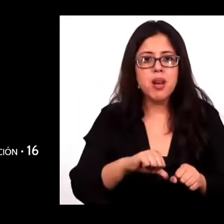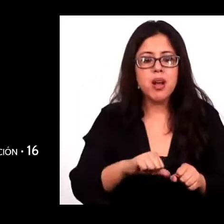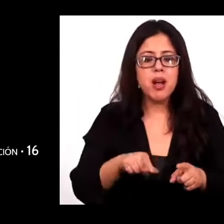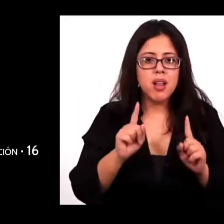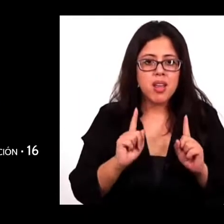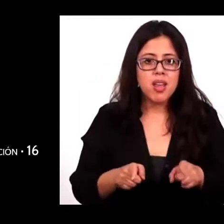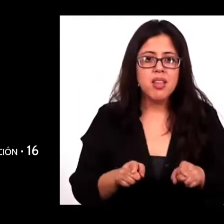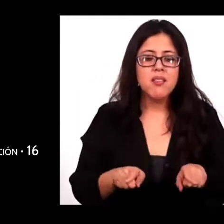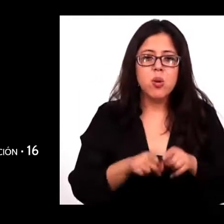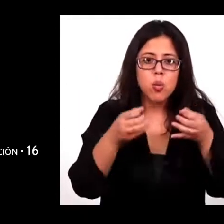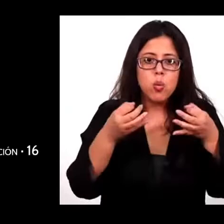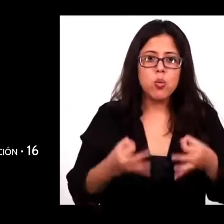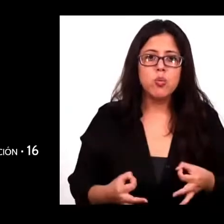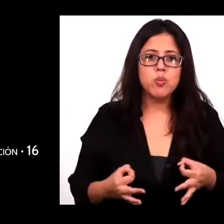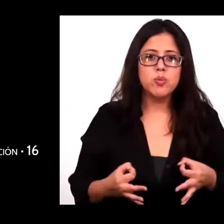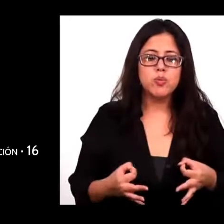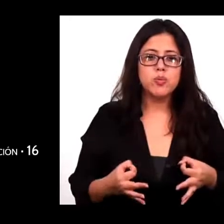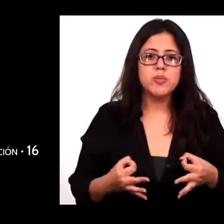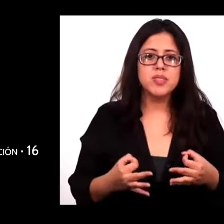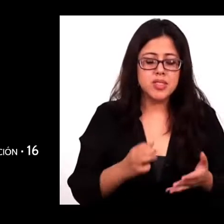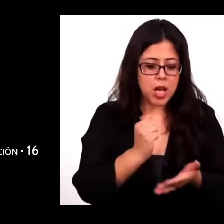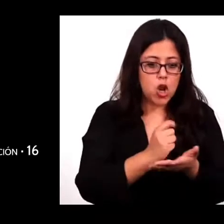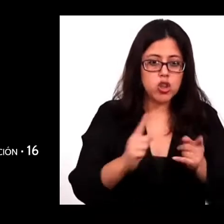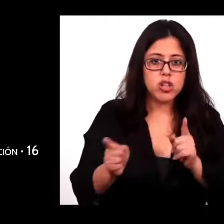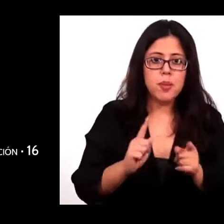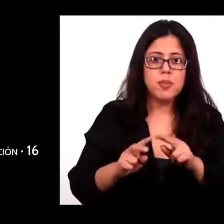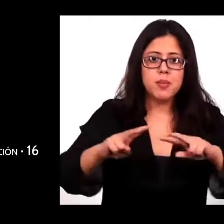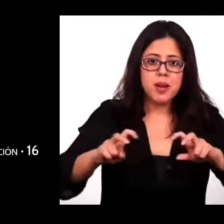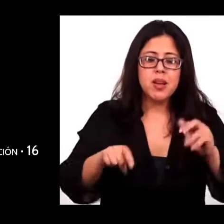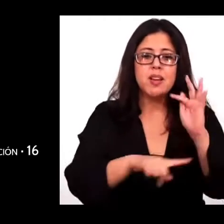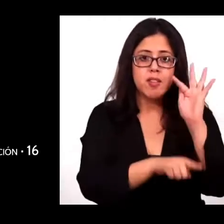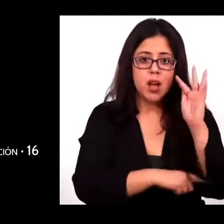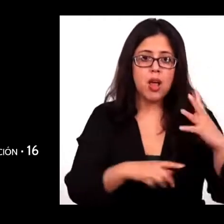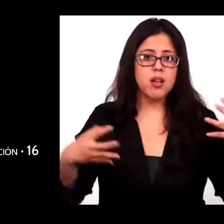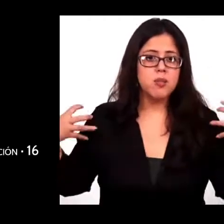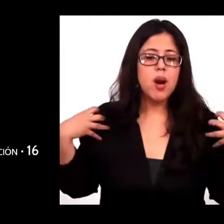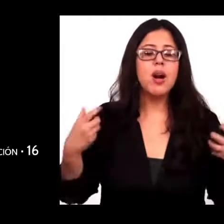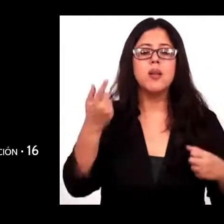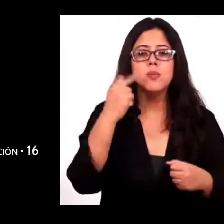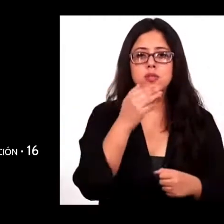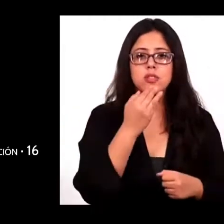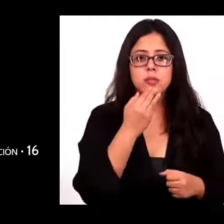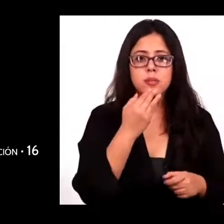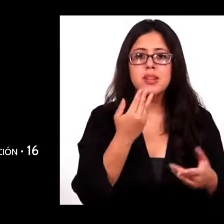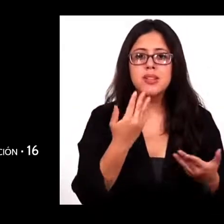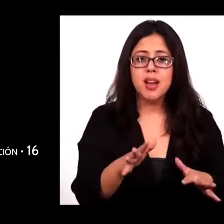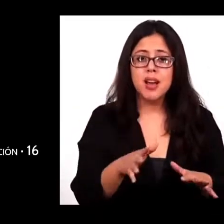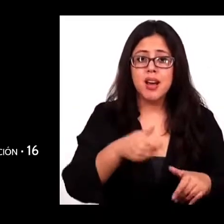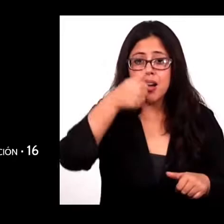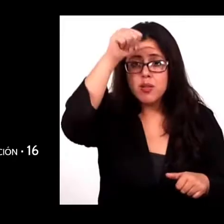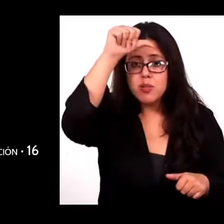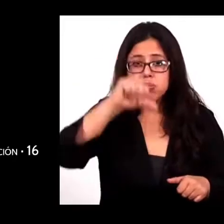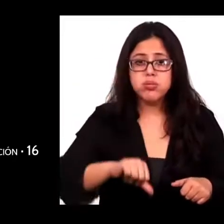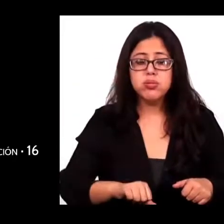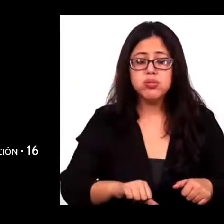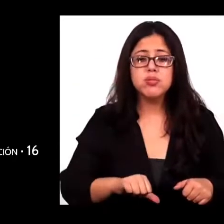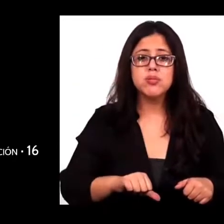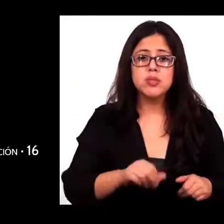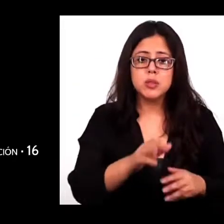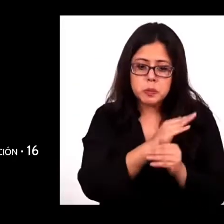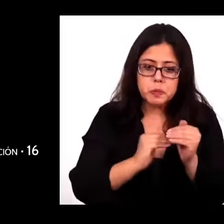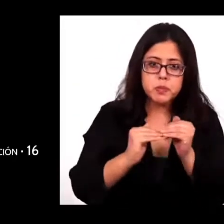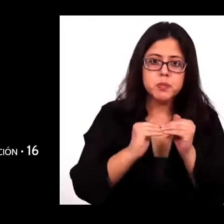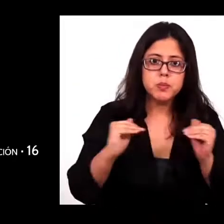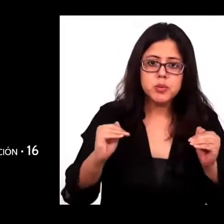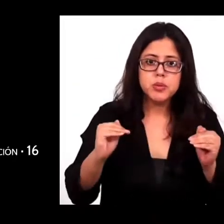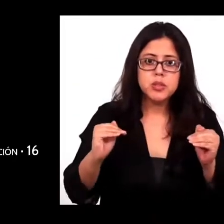solo asegurar la debida diligencia en la investigación por parte del Ministerio Público, sino que también luego la sanción coherente y proporcional con el daño